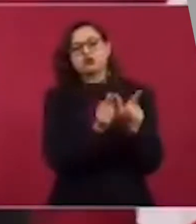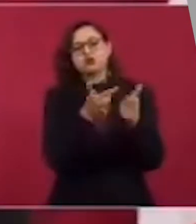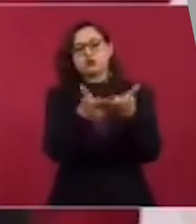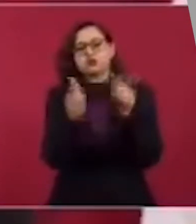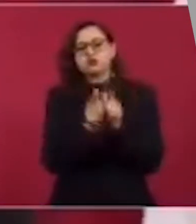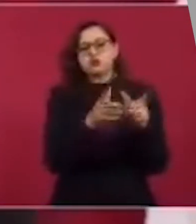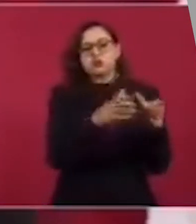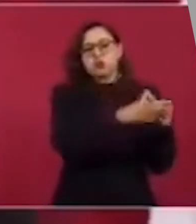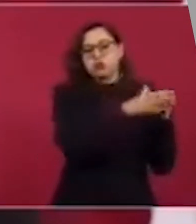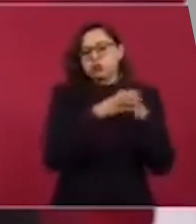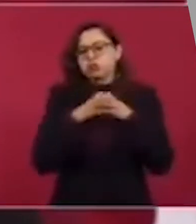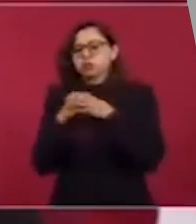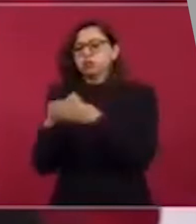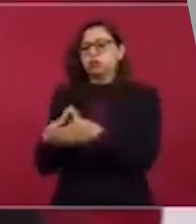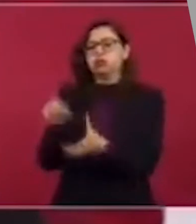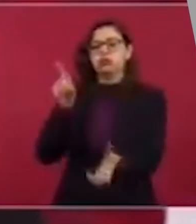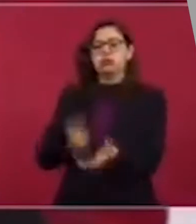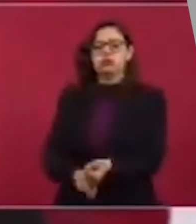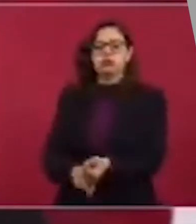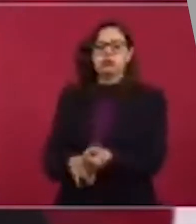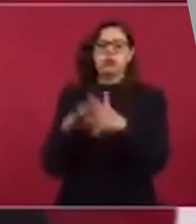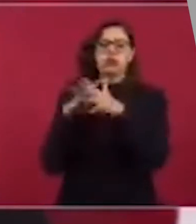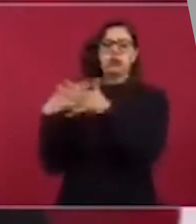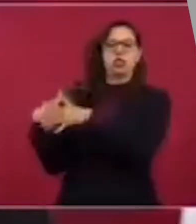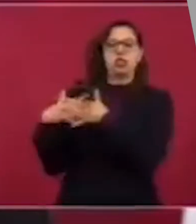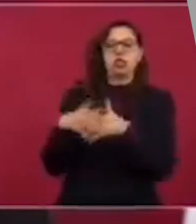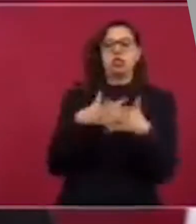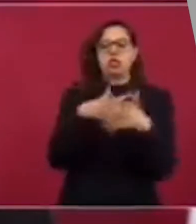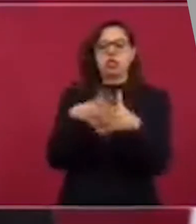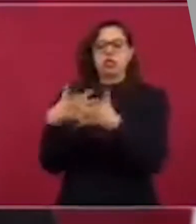del conservadurismo de derecha.